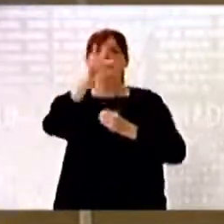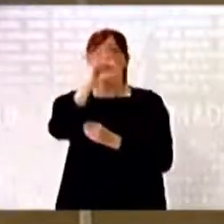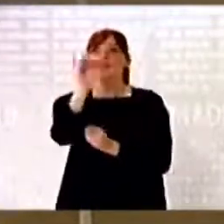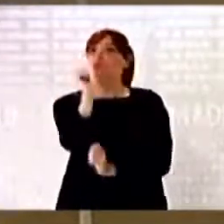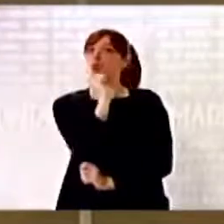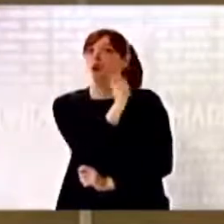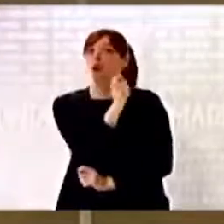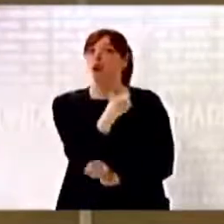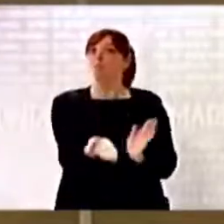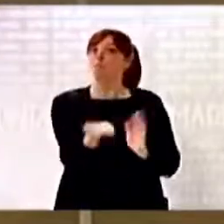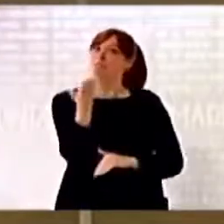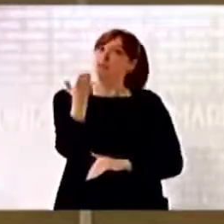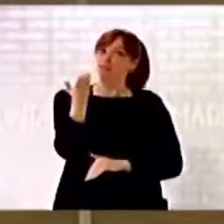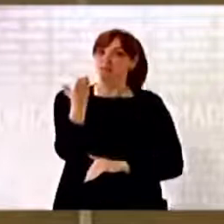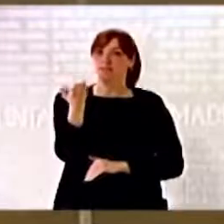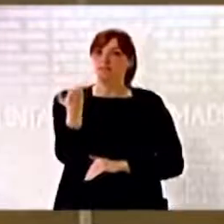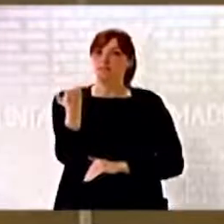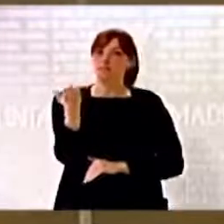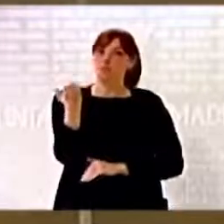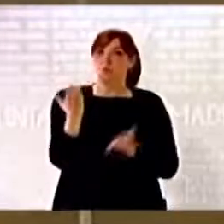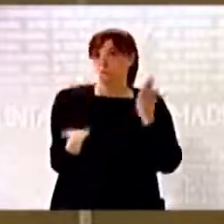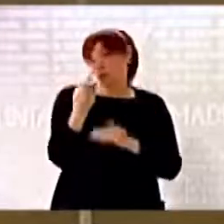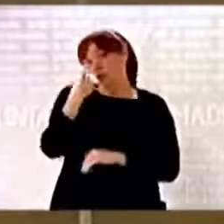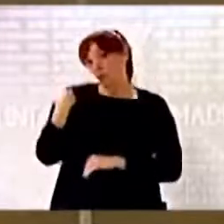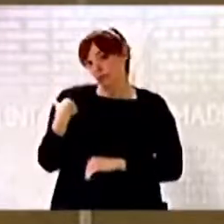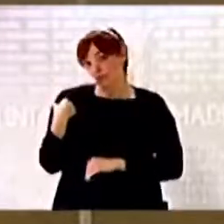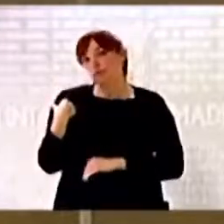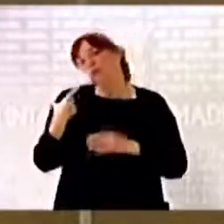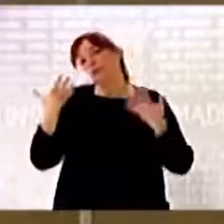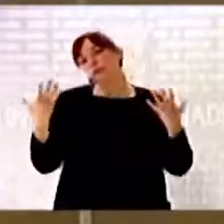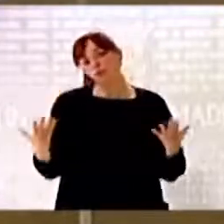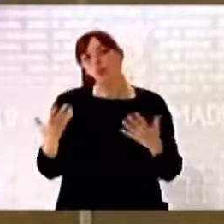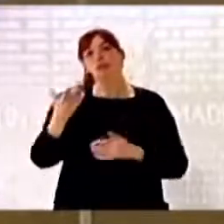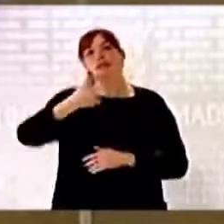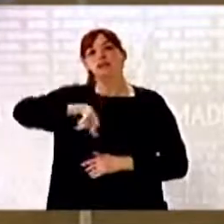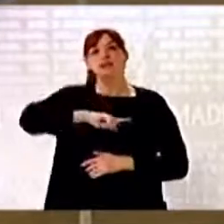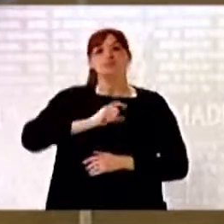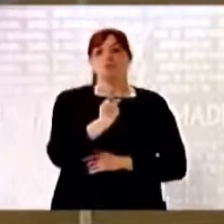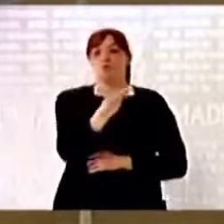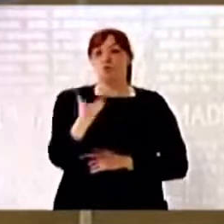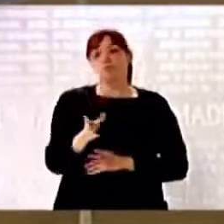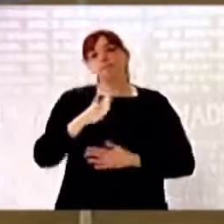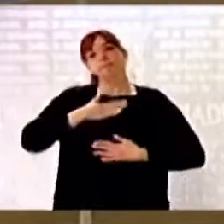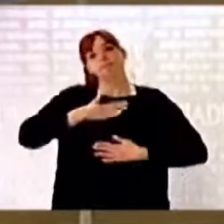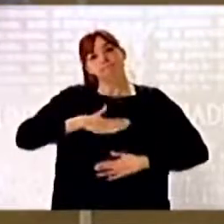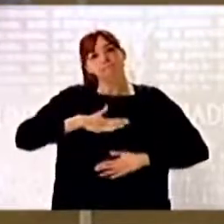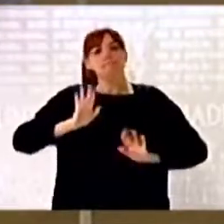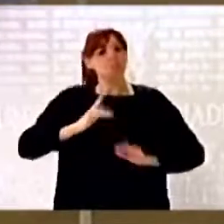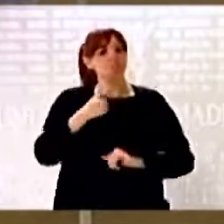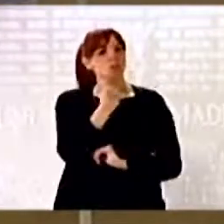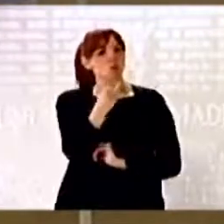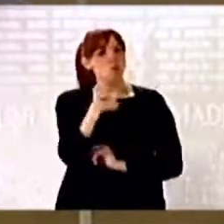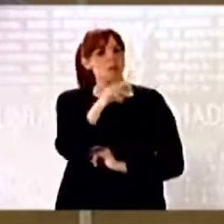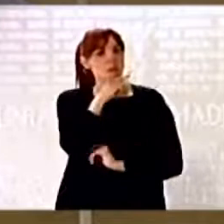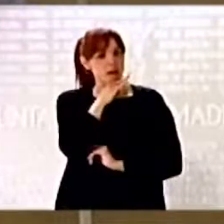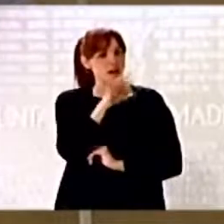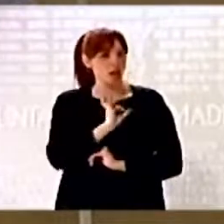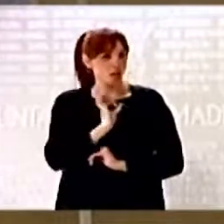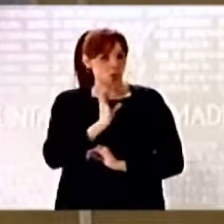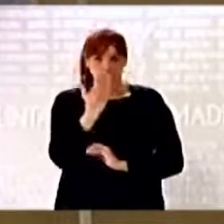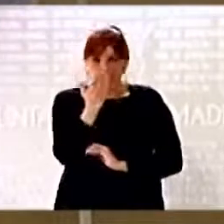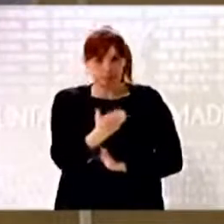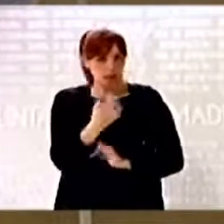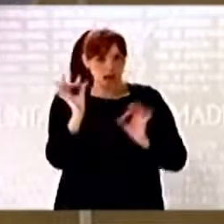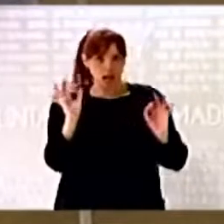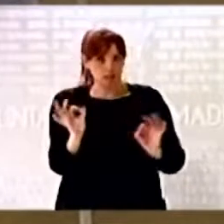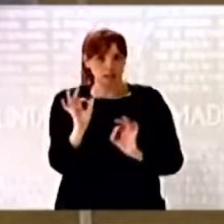la Seguridad Social que hace un año. Por tanto, a pesar de que el dato del mes de enero ha sido malo, y hay que decirlo